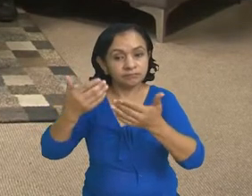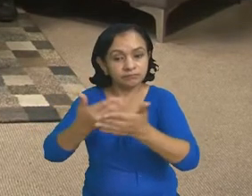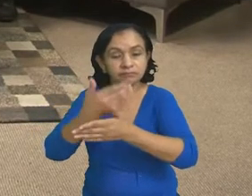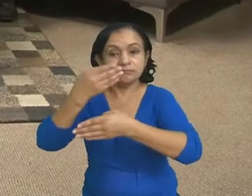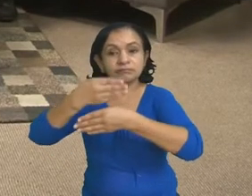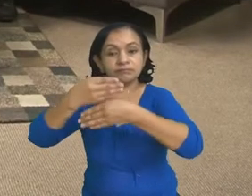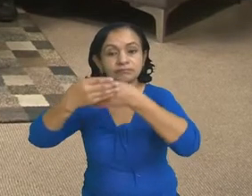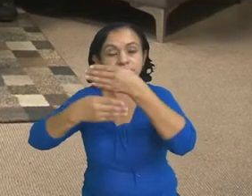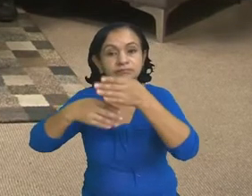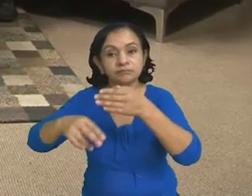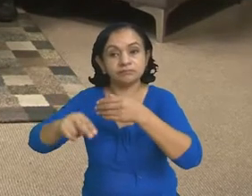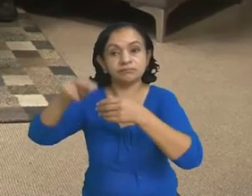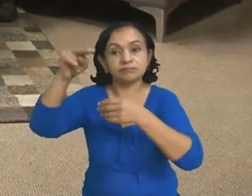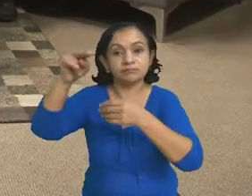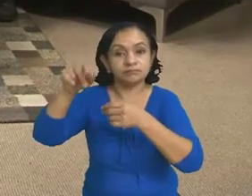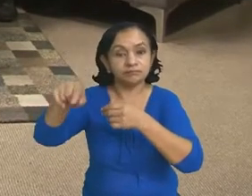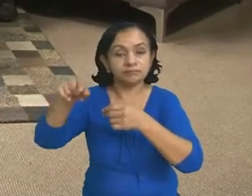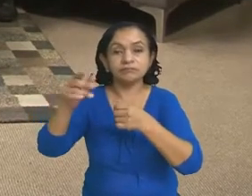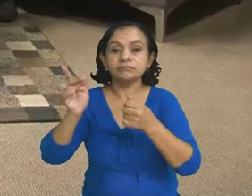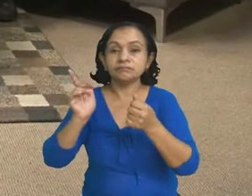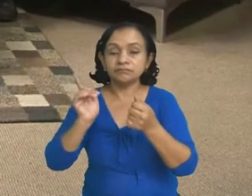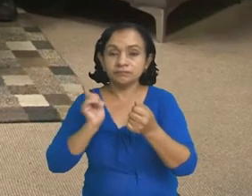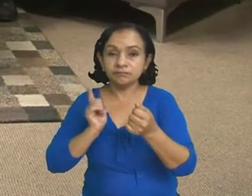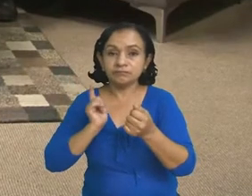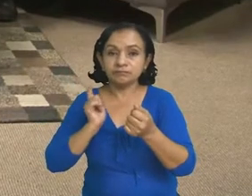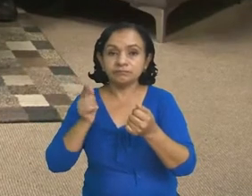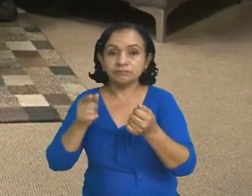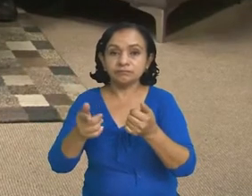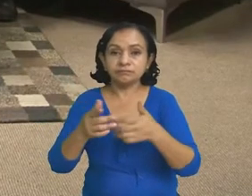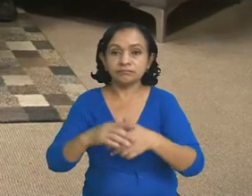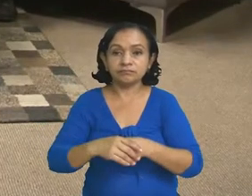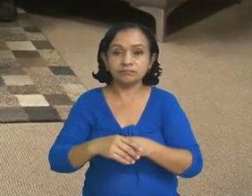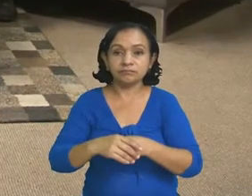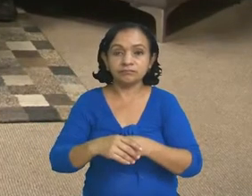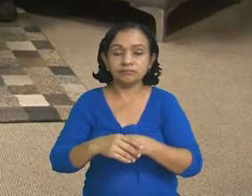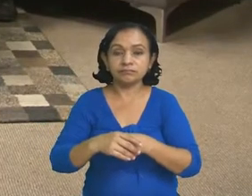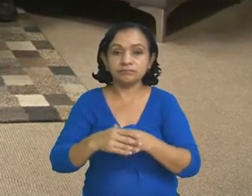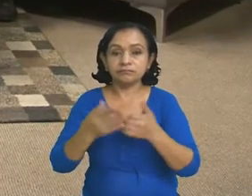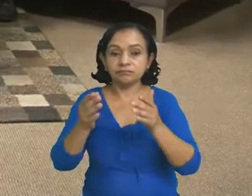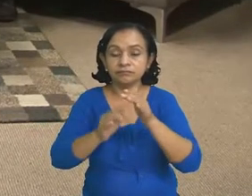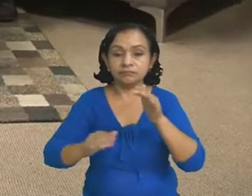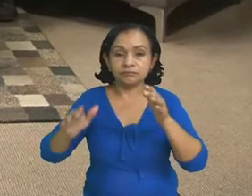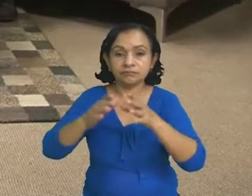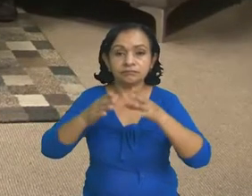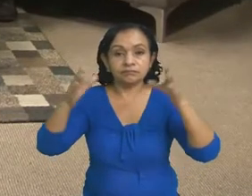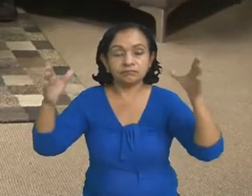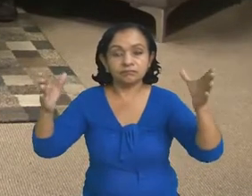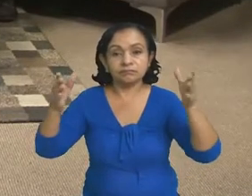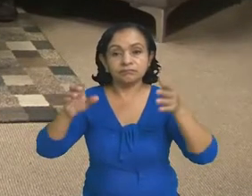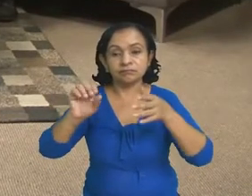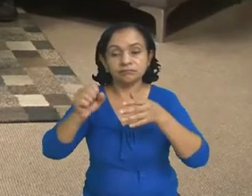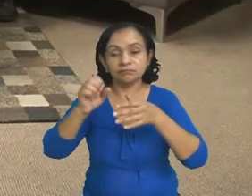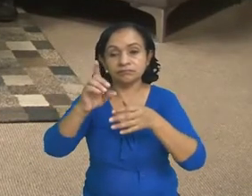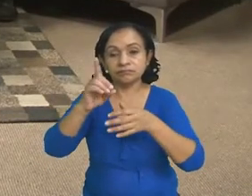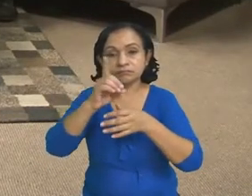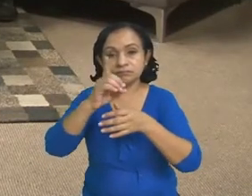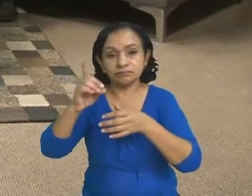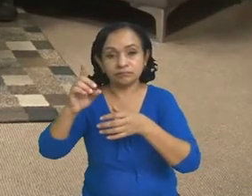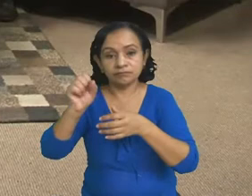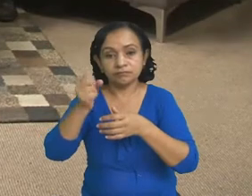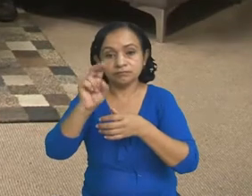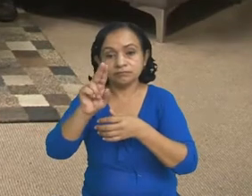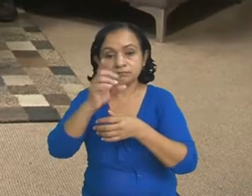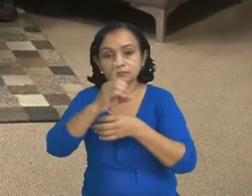eso van a contar con esta ampliación de la subestación, pues van a tener garantizado